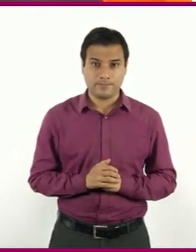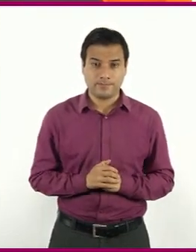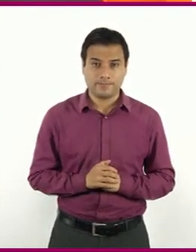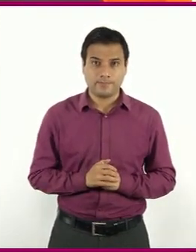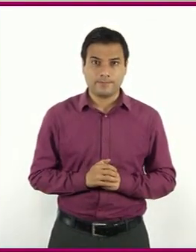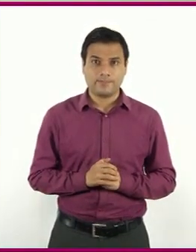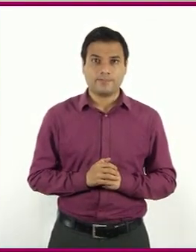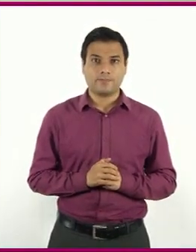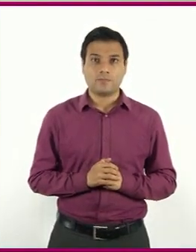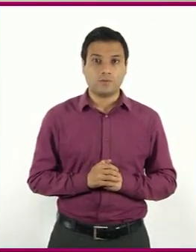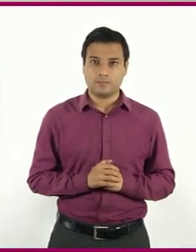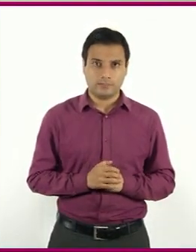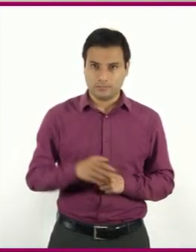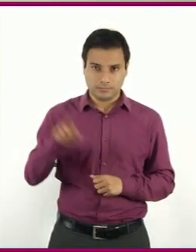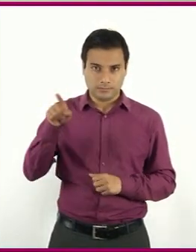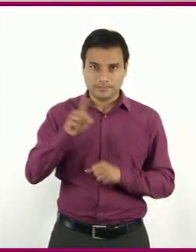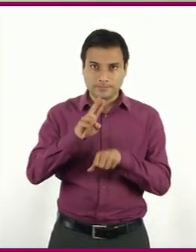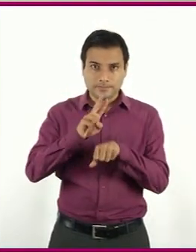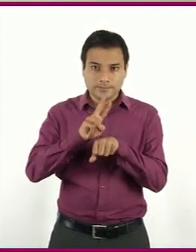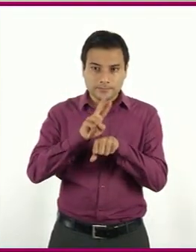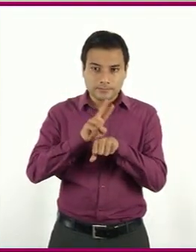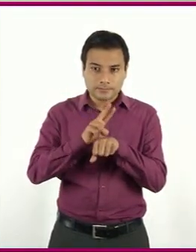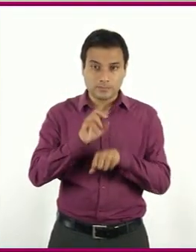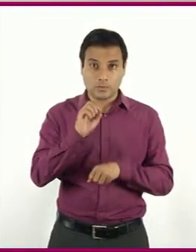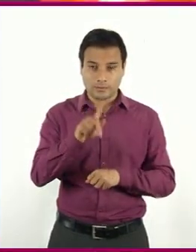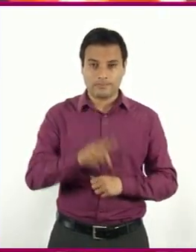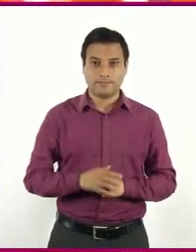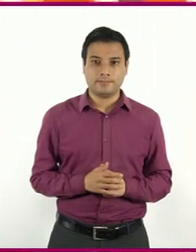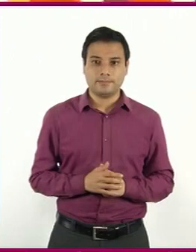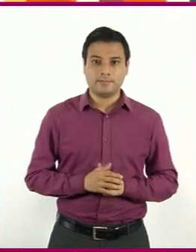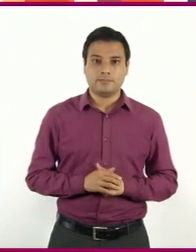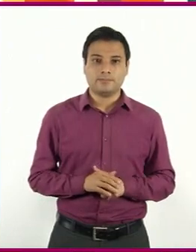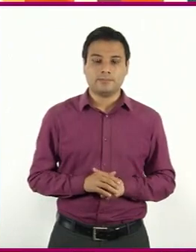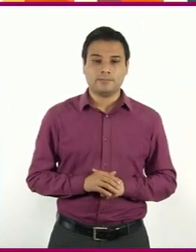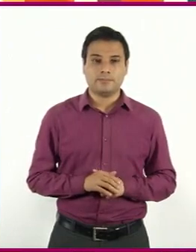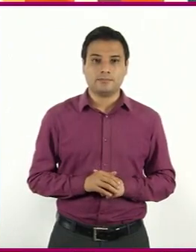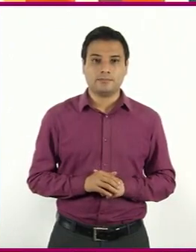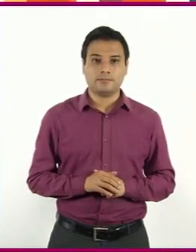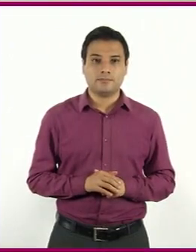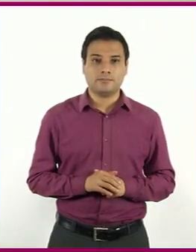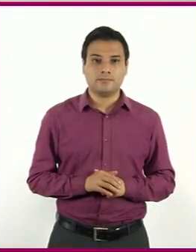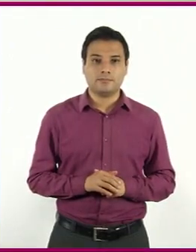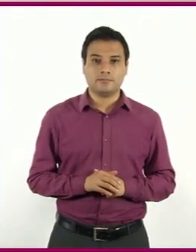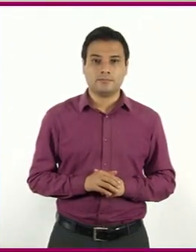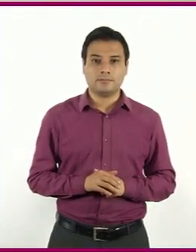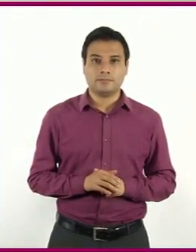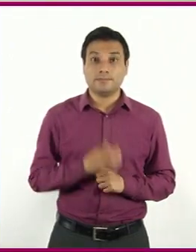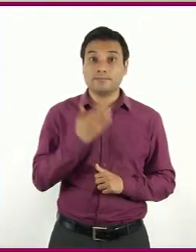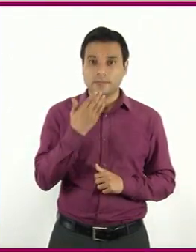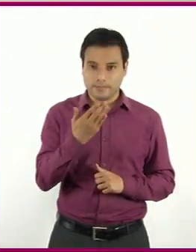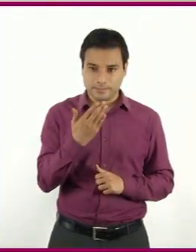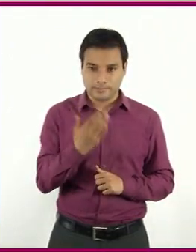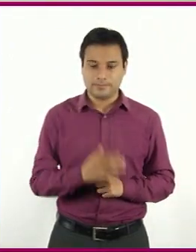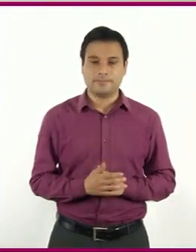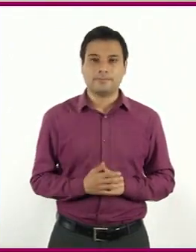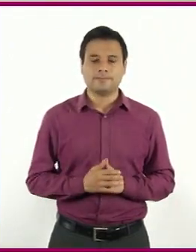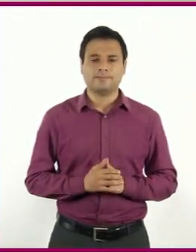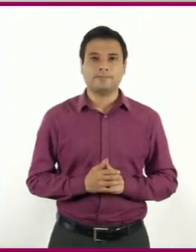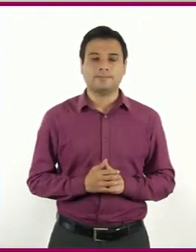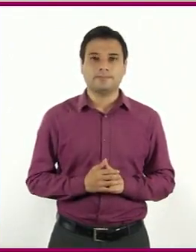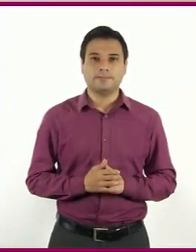No, él tiene que estar atento. Velocidad de reacción. Perfecto. Vamos, vamos. Muy bien, Daniel, perfecto.